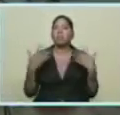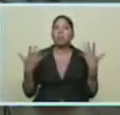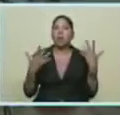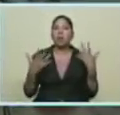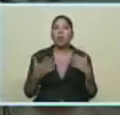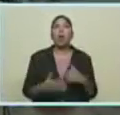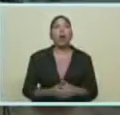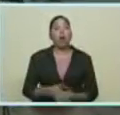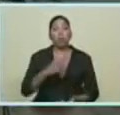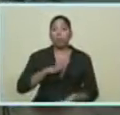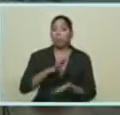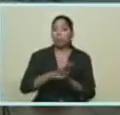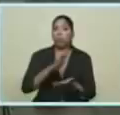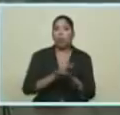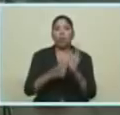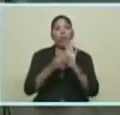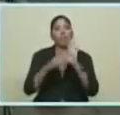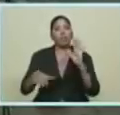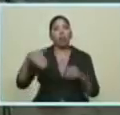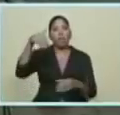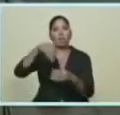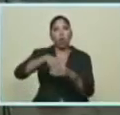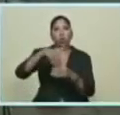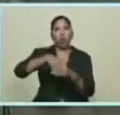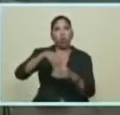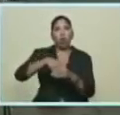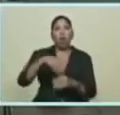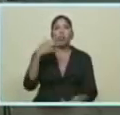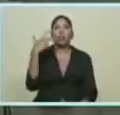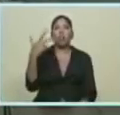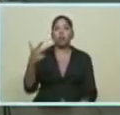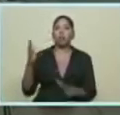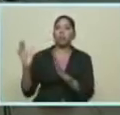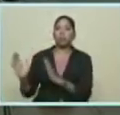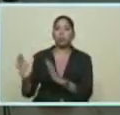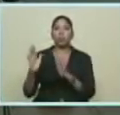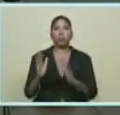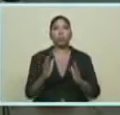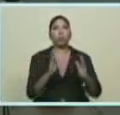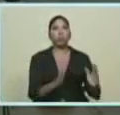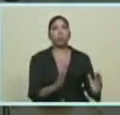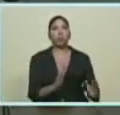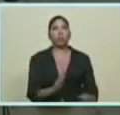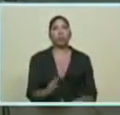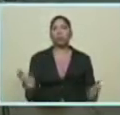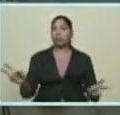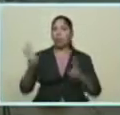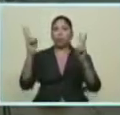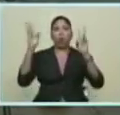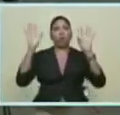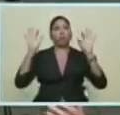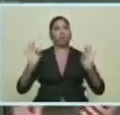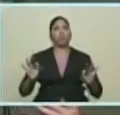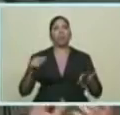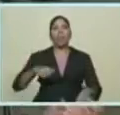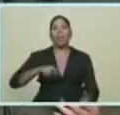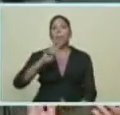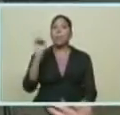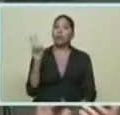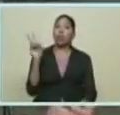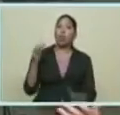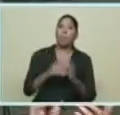garantizarle a los venezolanos su derecho al voto en los tres procesos electorales victoriosos que ha tenido Venezuela en el